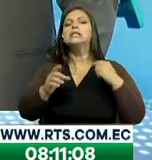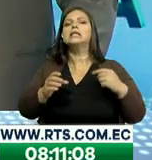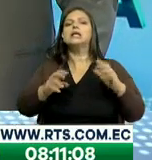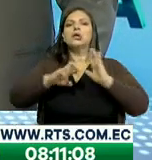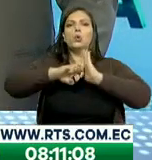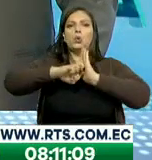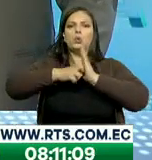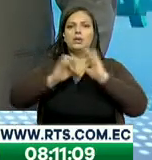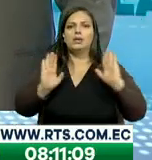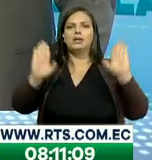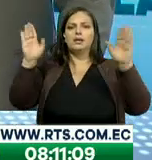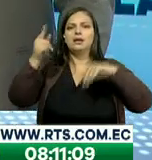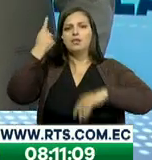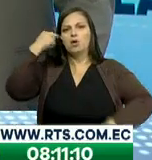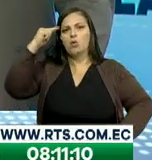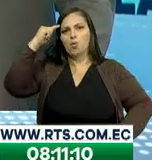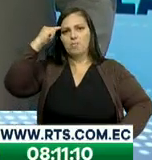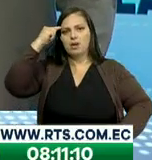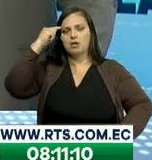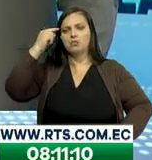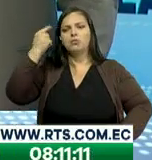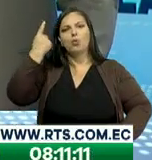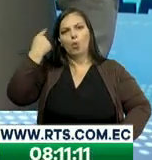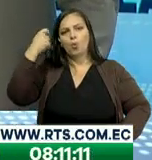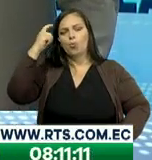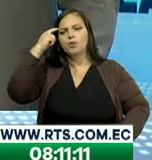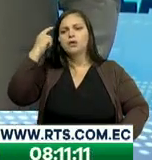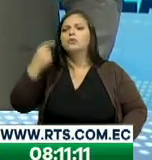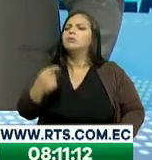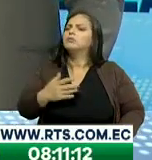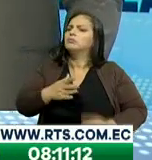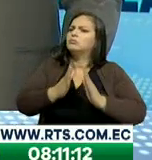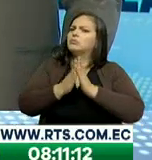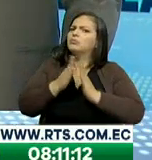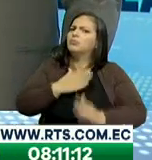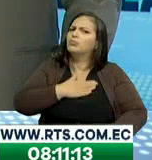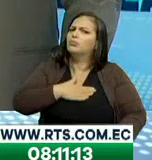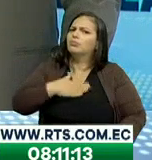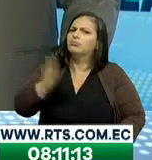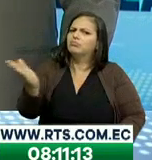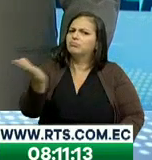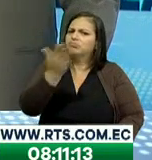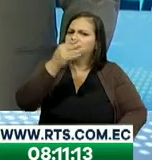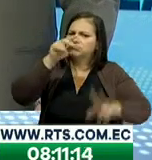una auditoría de 65 situaciones, ítems irregulares.